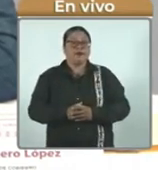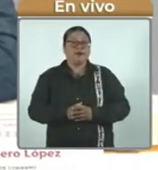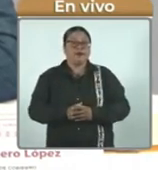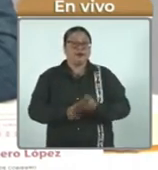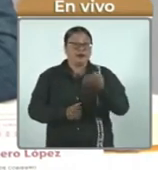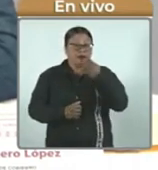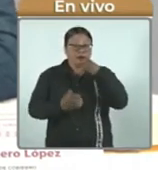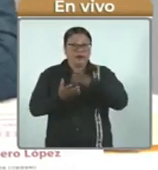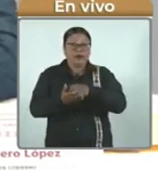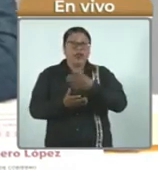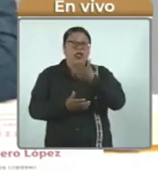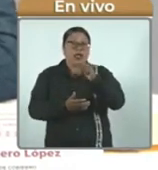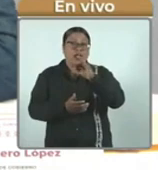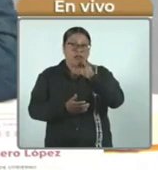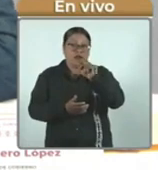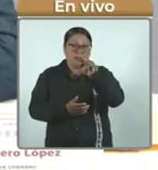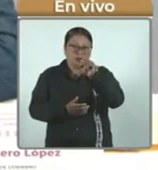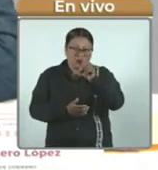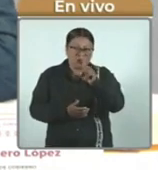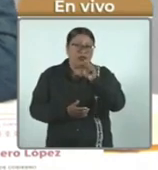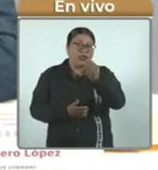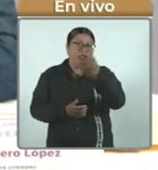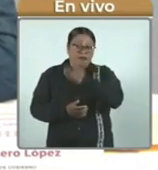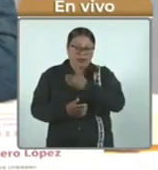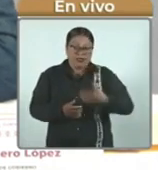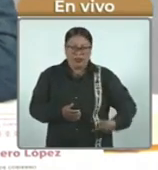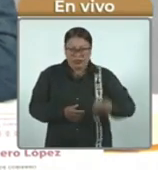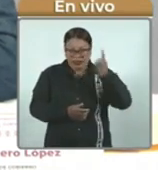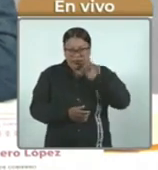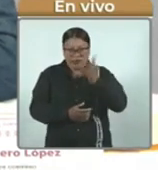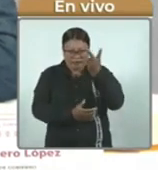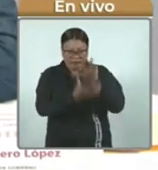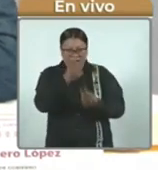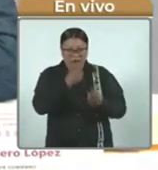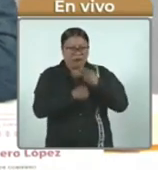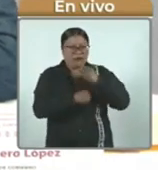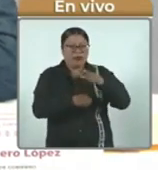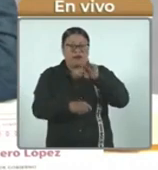el secretario Harfuch y la presidenta han planteado este tema de